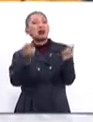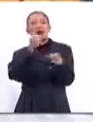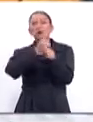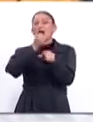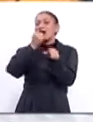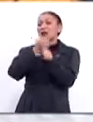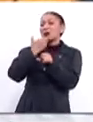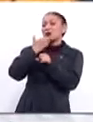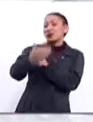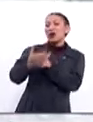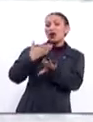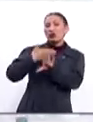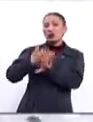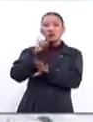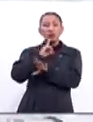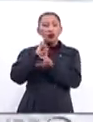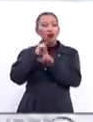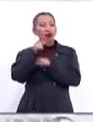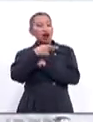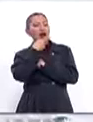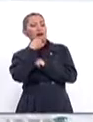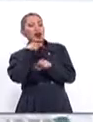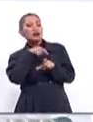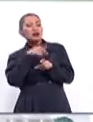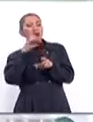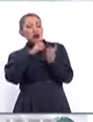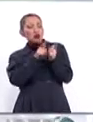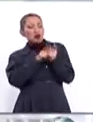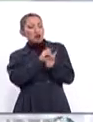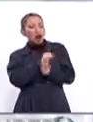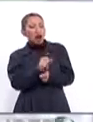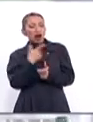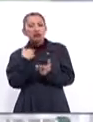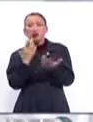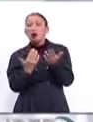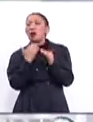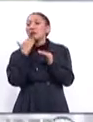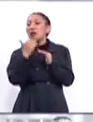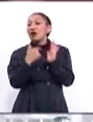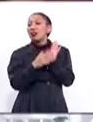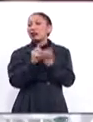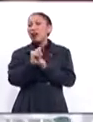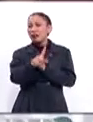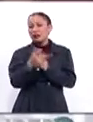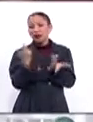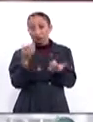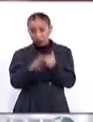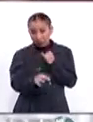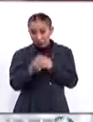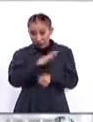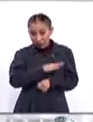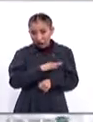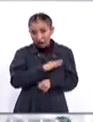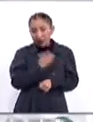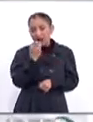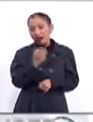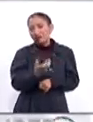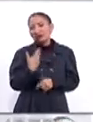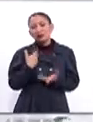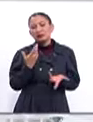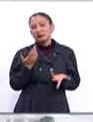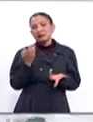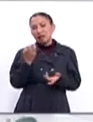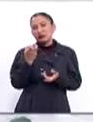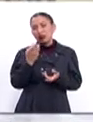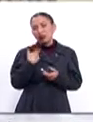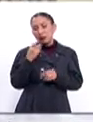violencia de género, donde hacen apología a la criminalidad y a la violencia, pues ver que eso no tiene final feliz, ¿no? Esto por un lado, y me parece que